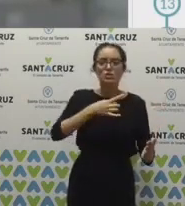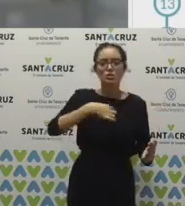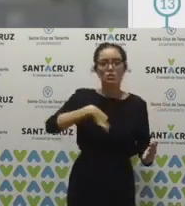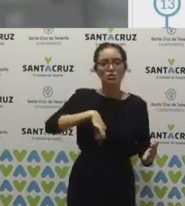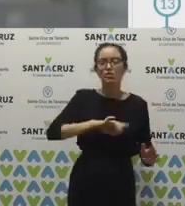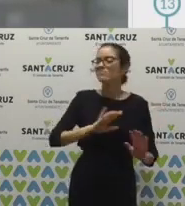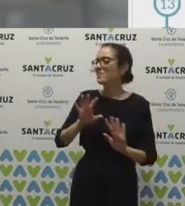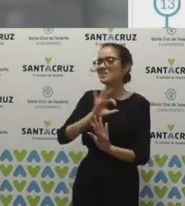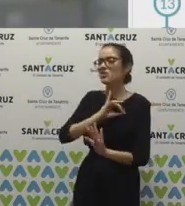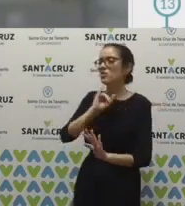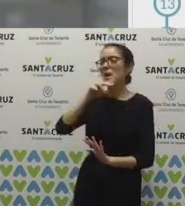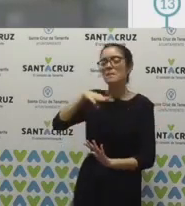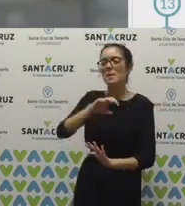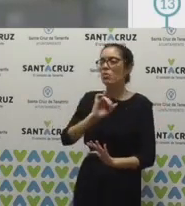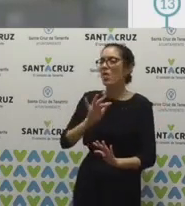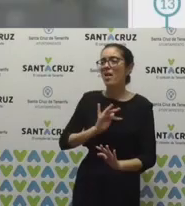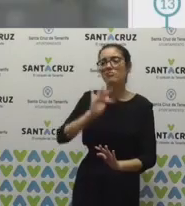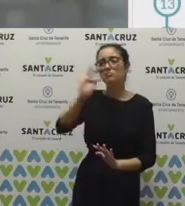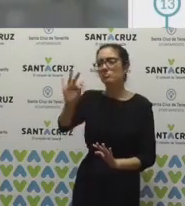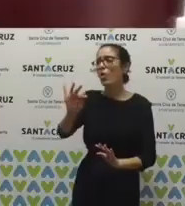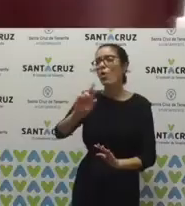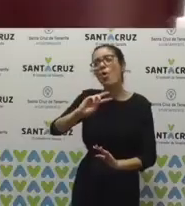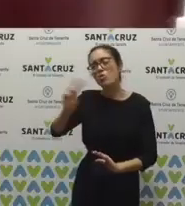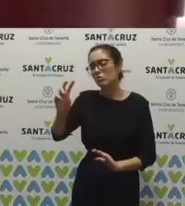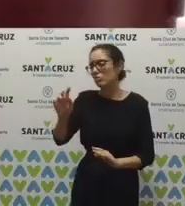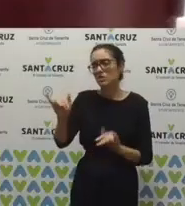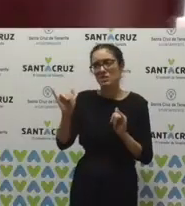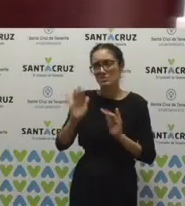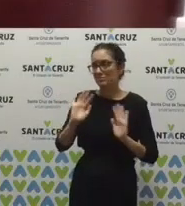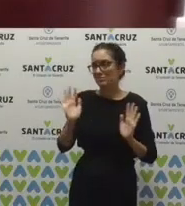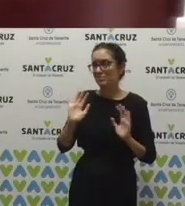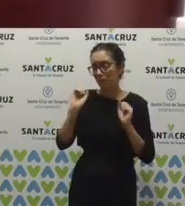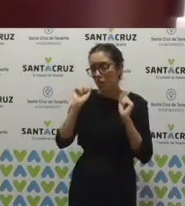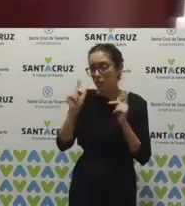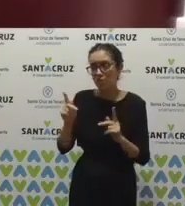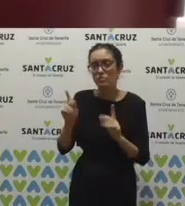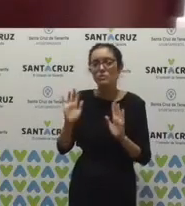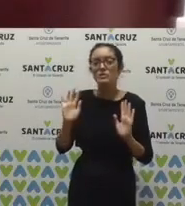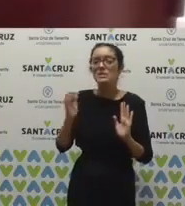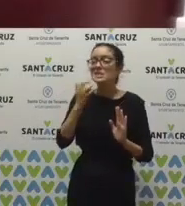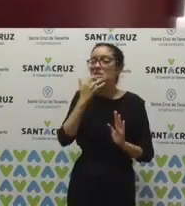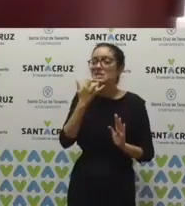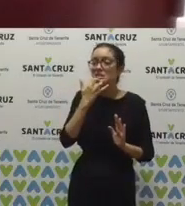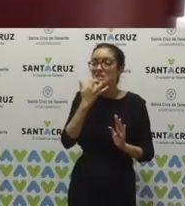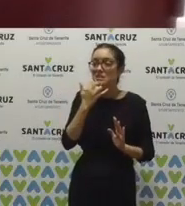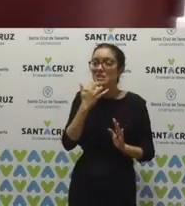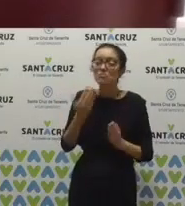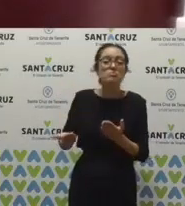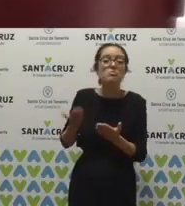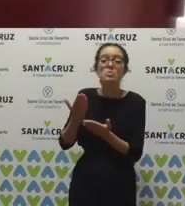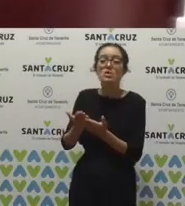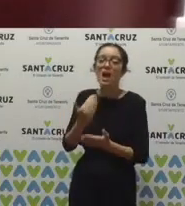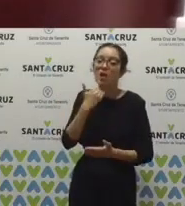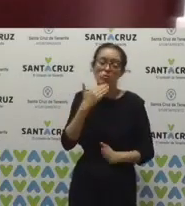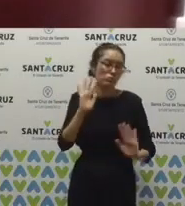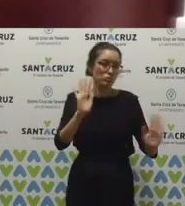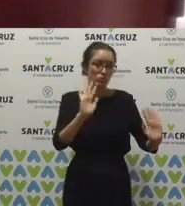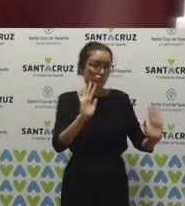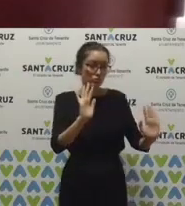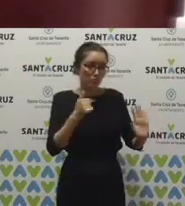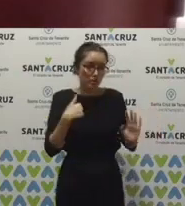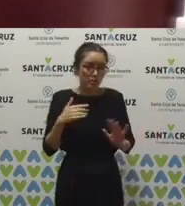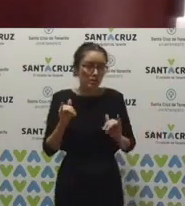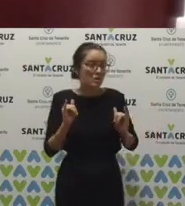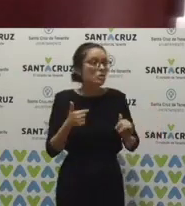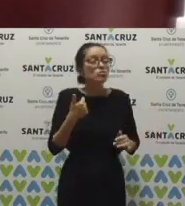inmaculada no voy a abrir otros turnos no voy a abrir un turno ok o sea es decir si ustedes para proponer algo no al uso